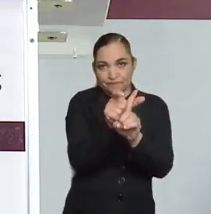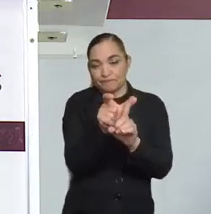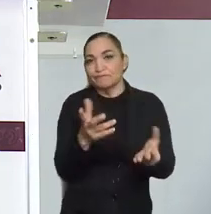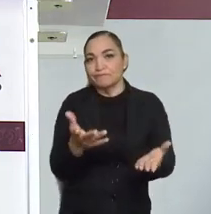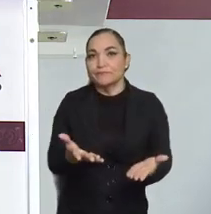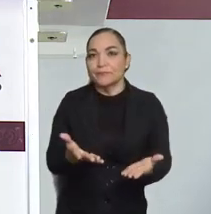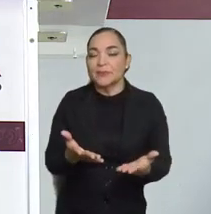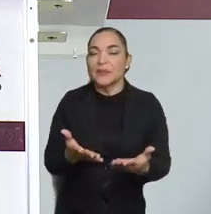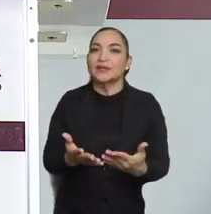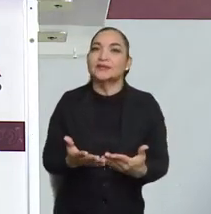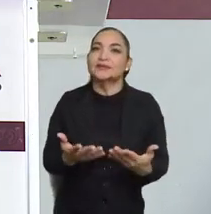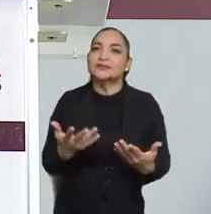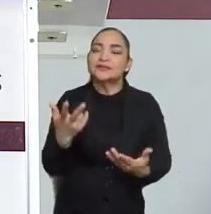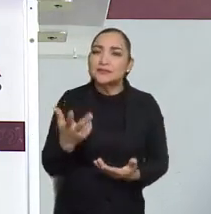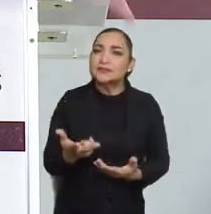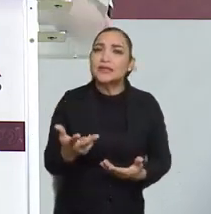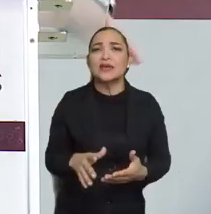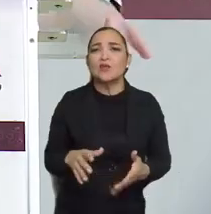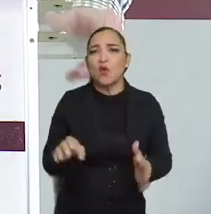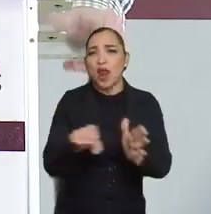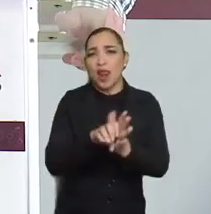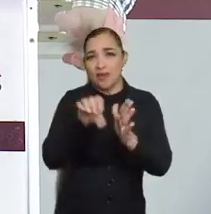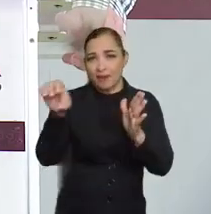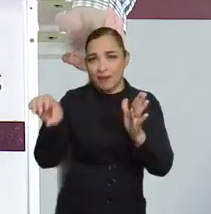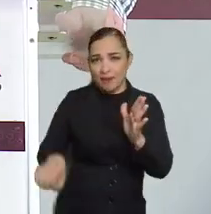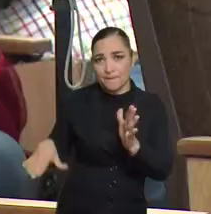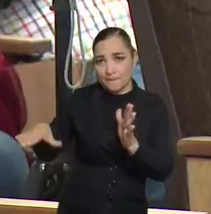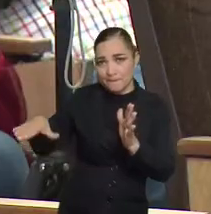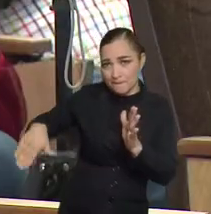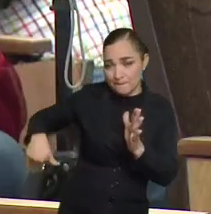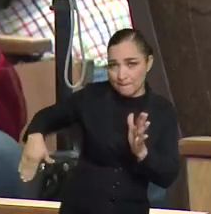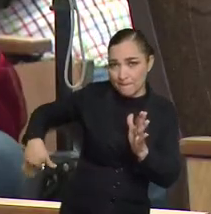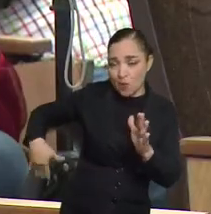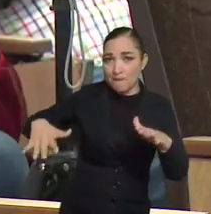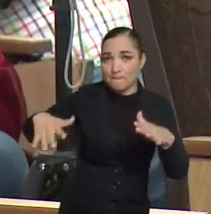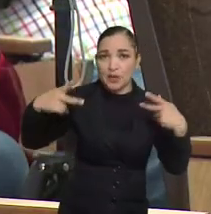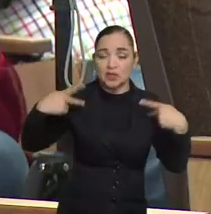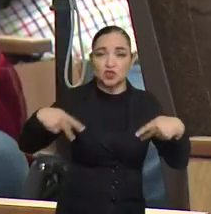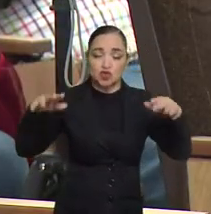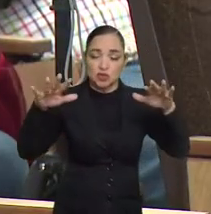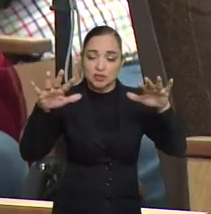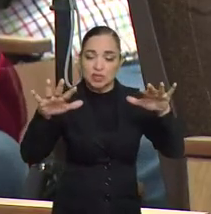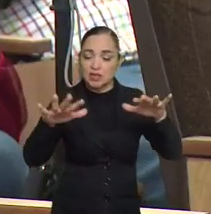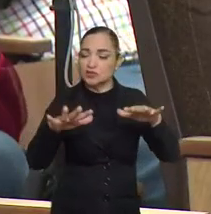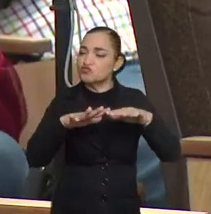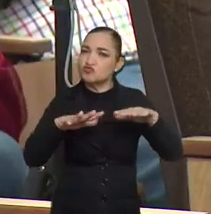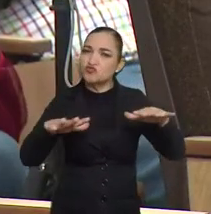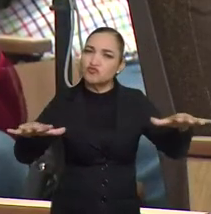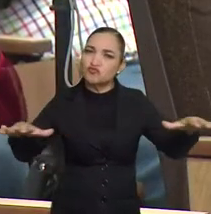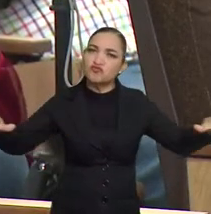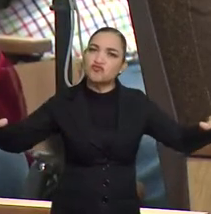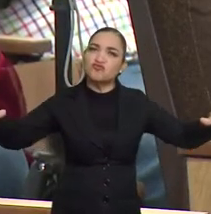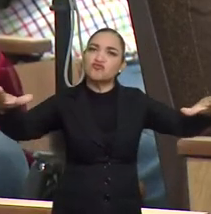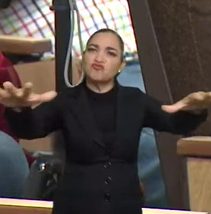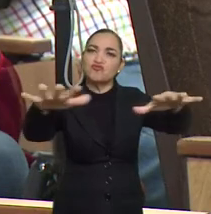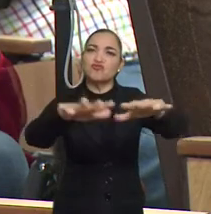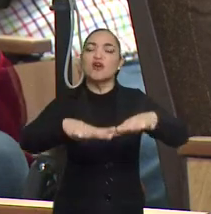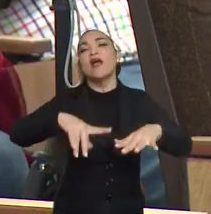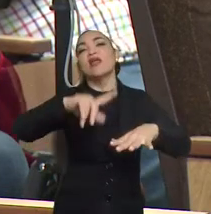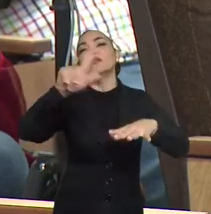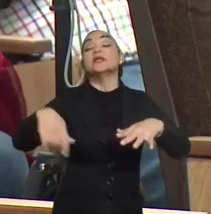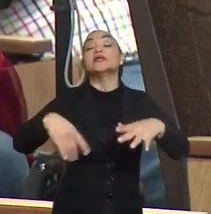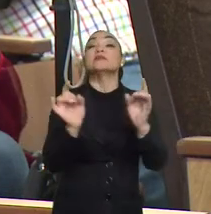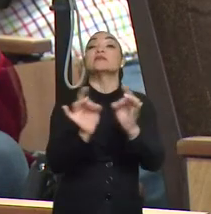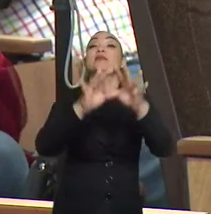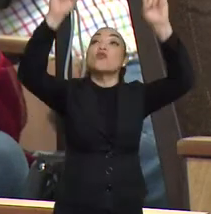al mundo que les puse yo en el caso del Zócalo, y nada más el que trae el paraguas es el único que no se